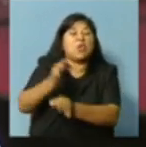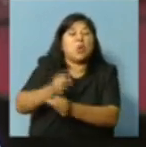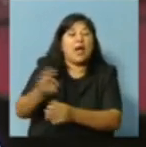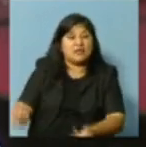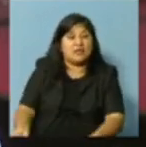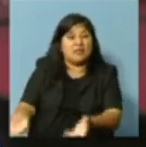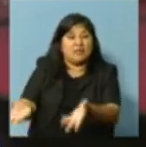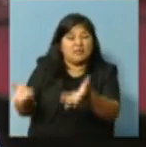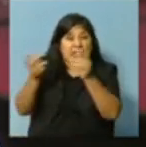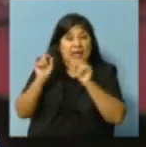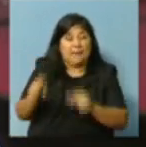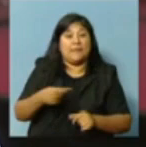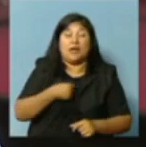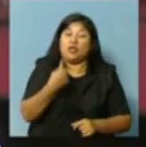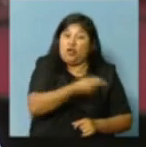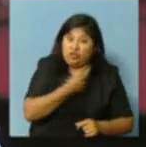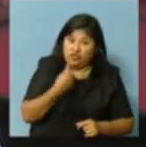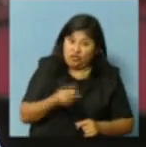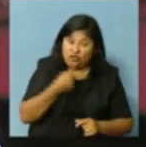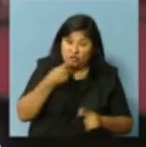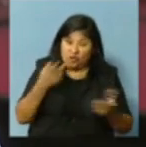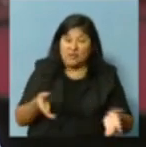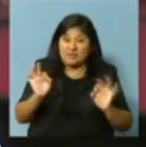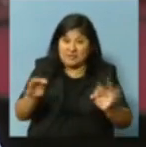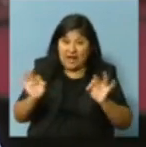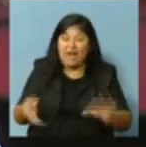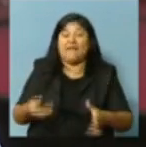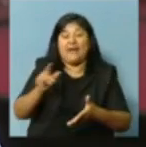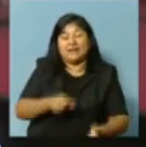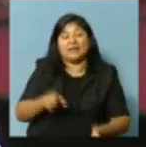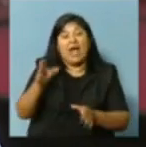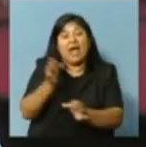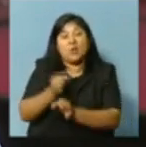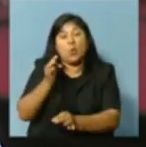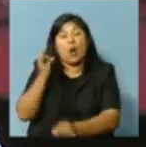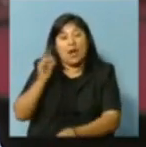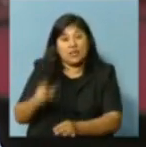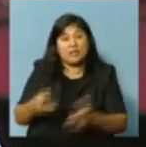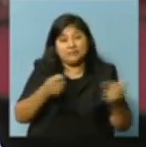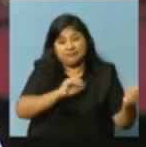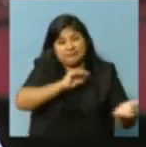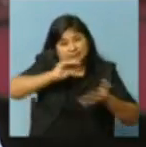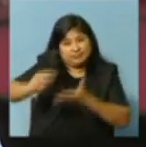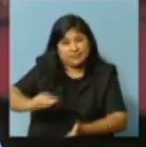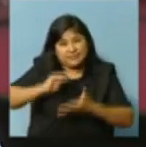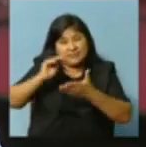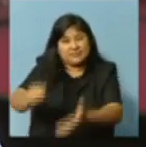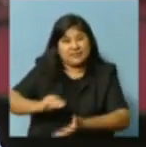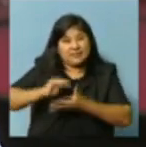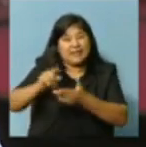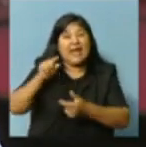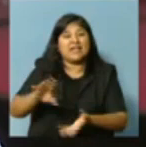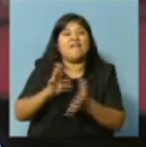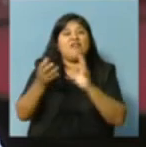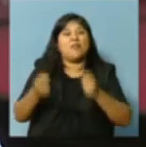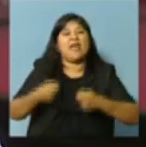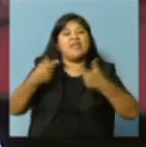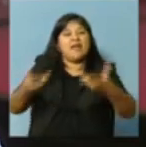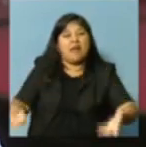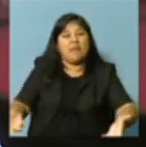puesto en educación es inversión y así lo entiende el gobernador de la provincia y la verdad es un montón de dinero